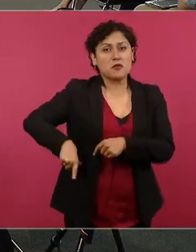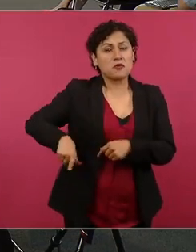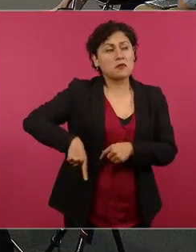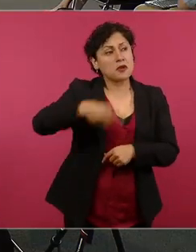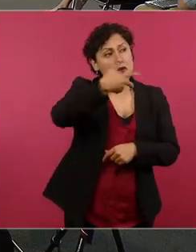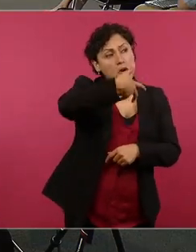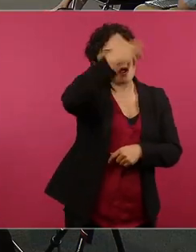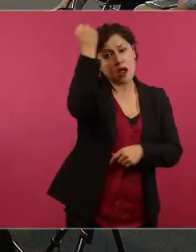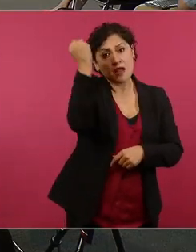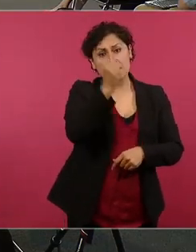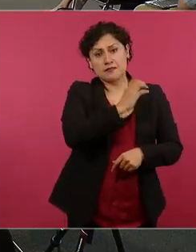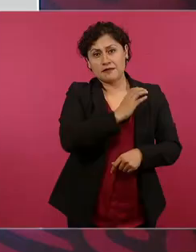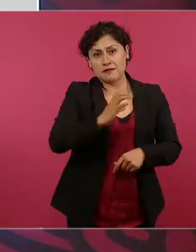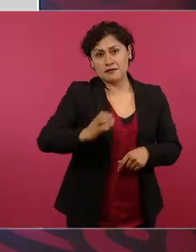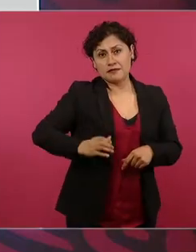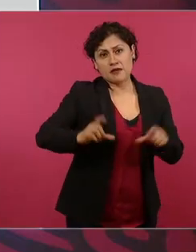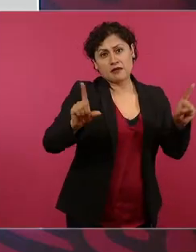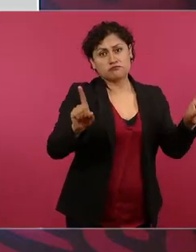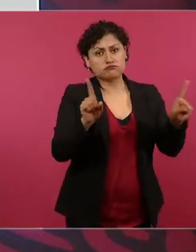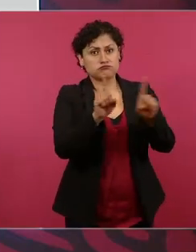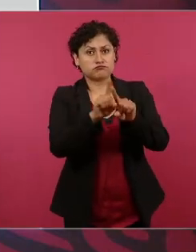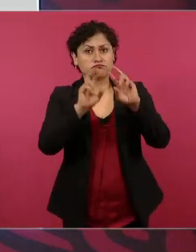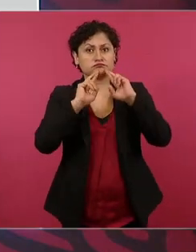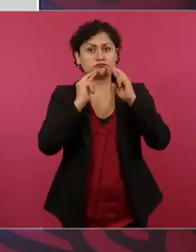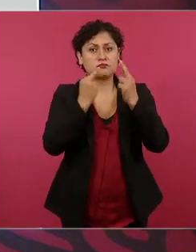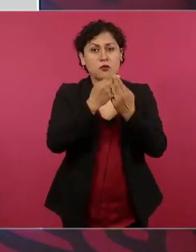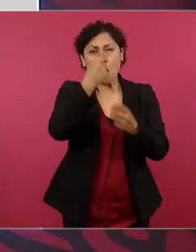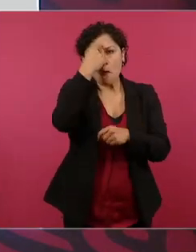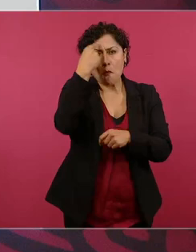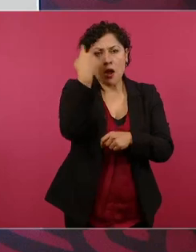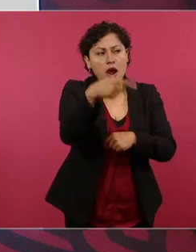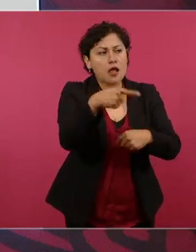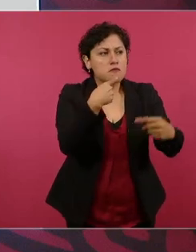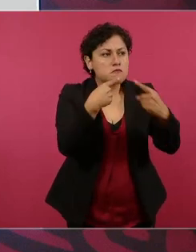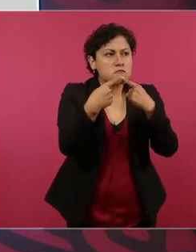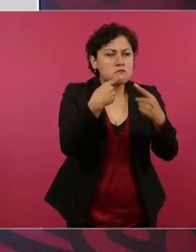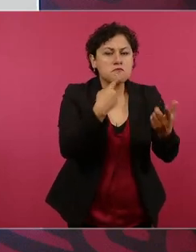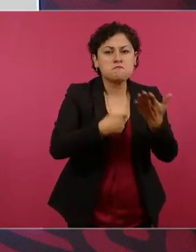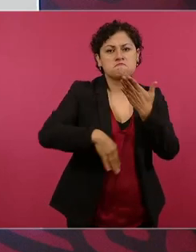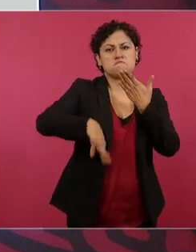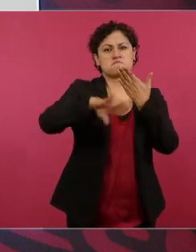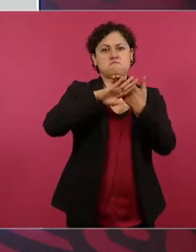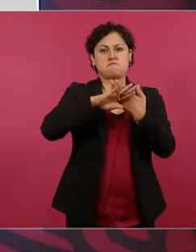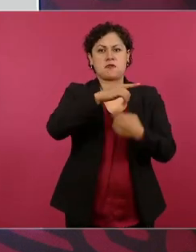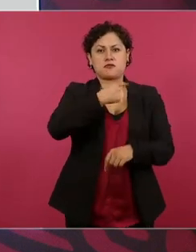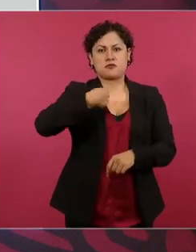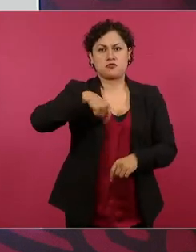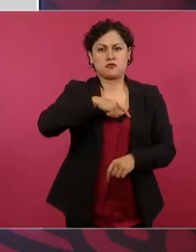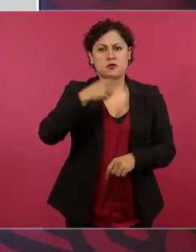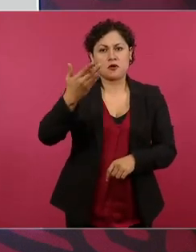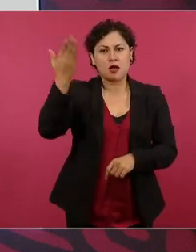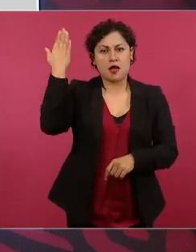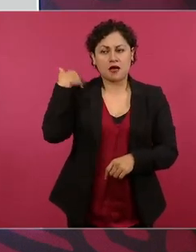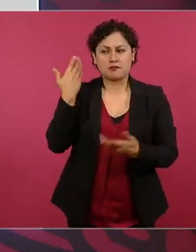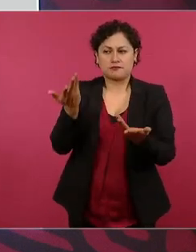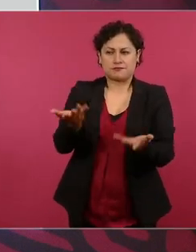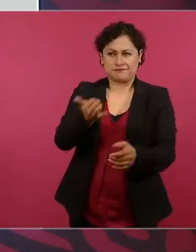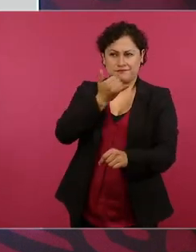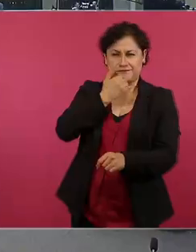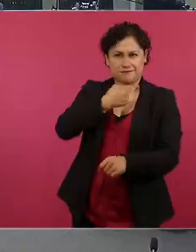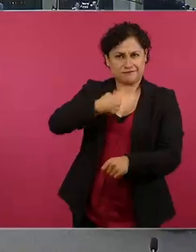en contra de nosotros. No somos iguales. Ayer se hablaba de que ha